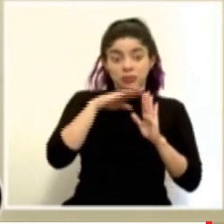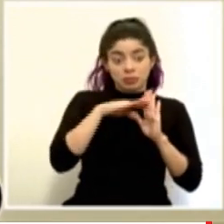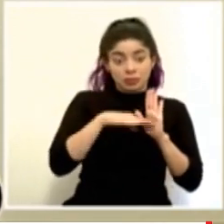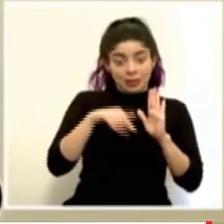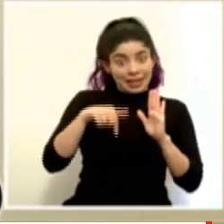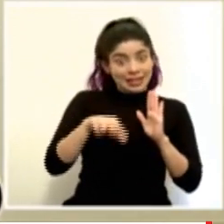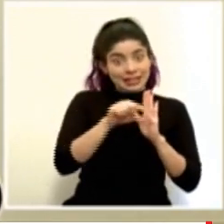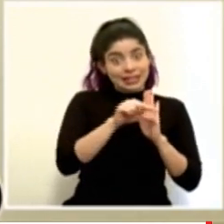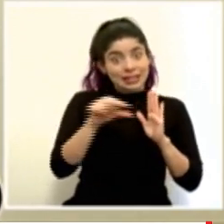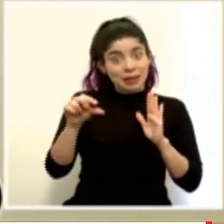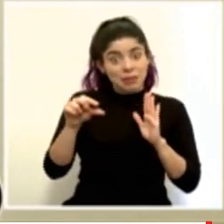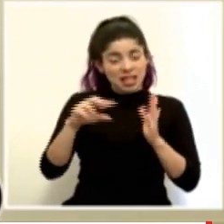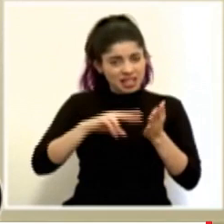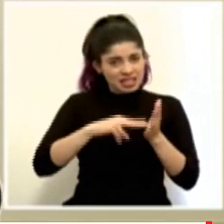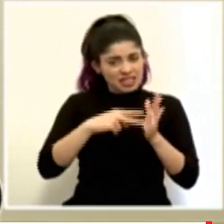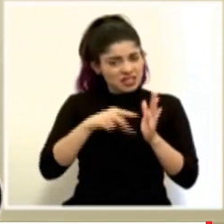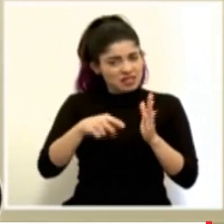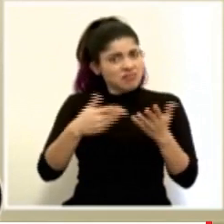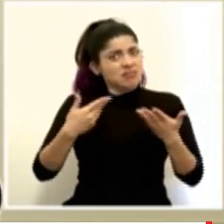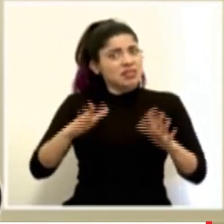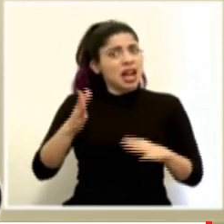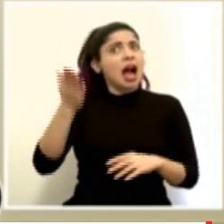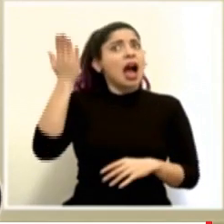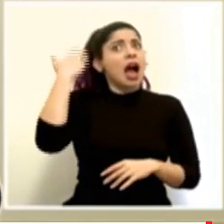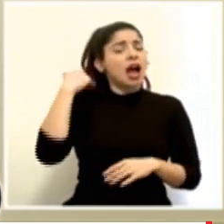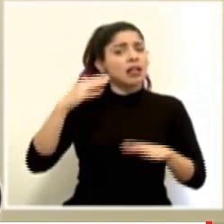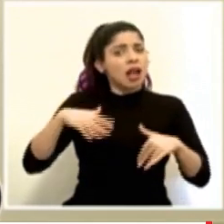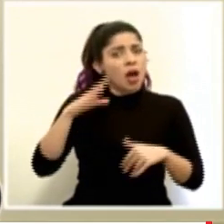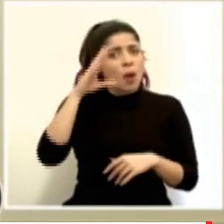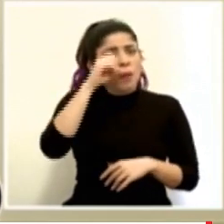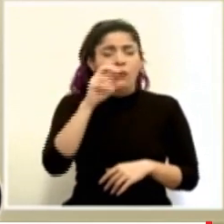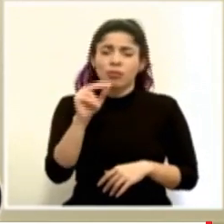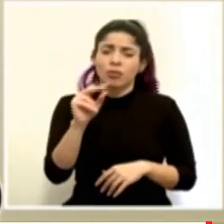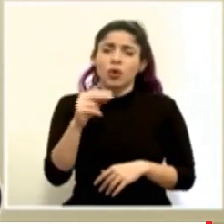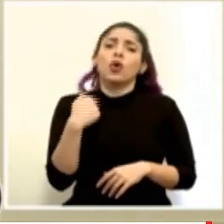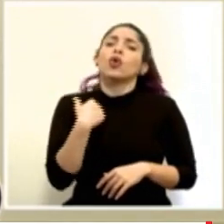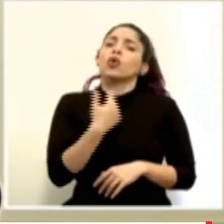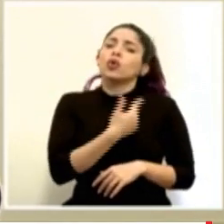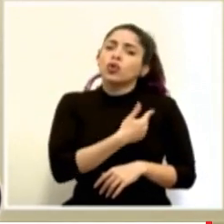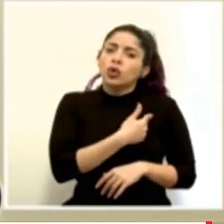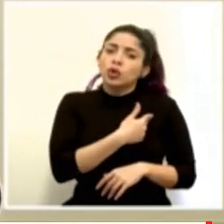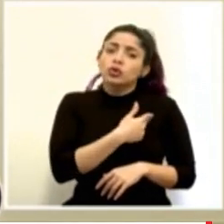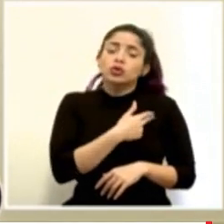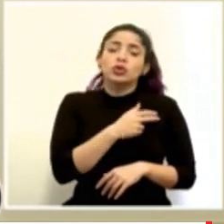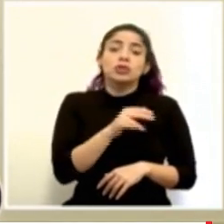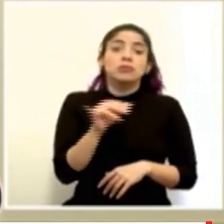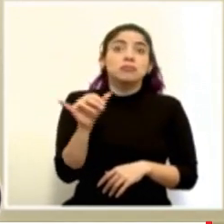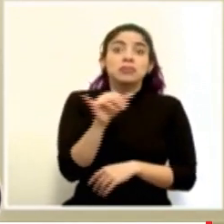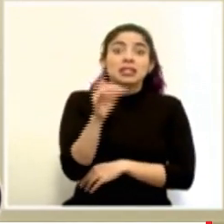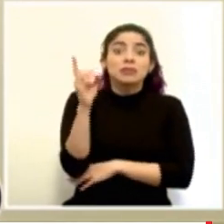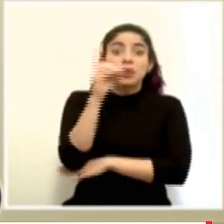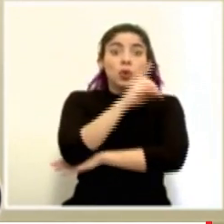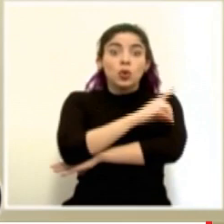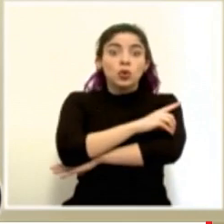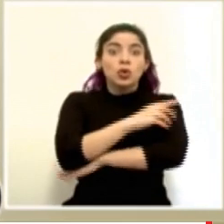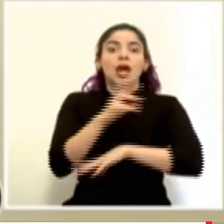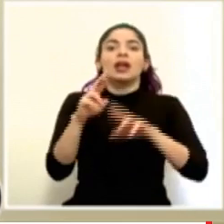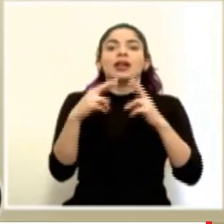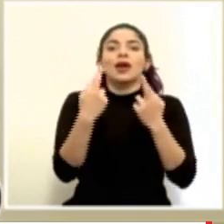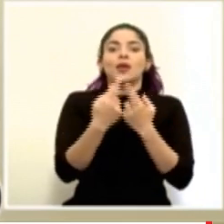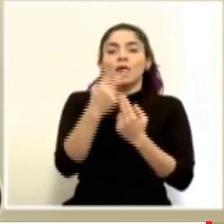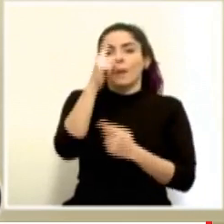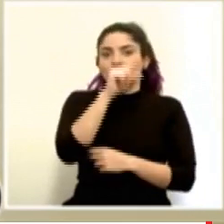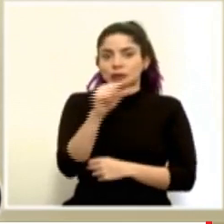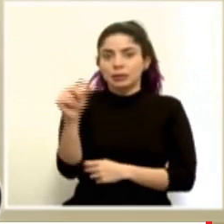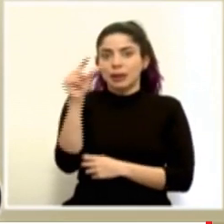esta semana son medidas que ya no estaban del todo contempladas. Simplemente nosotros justamente ese mismo día teníamos la reunión semanal